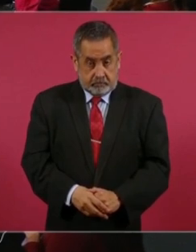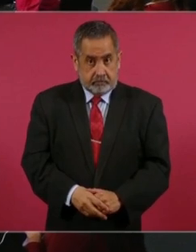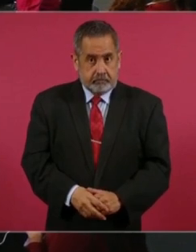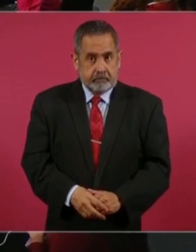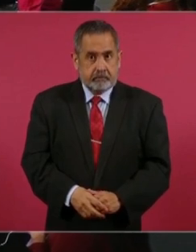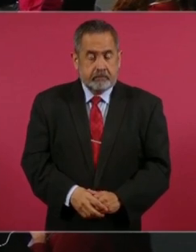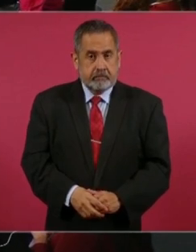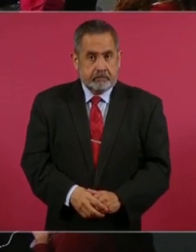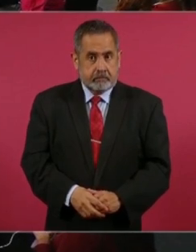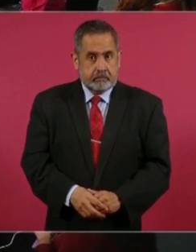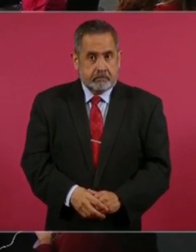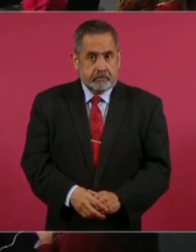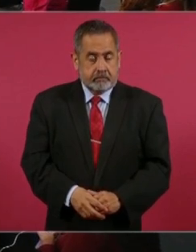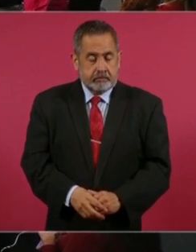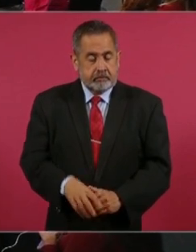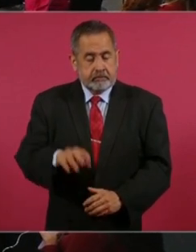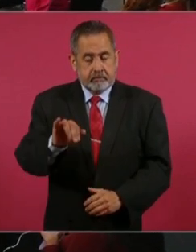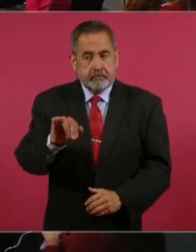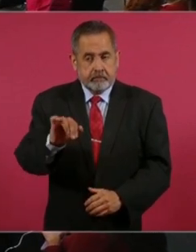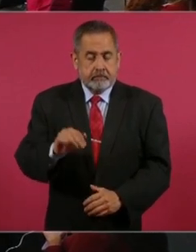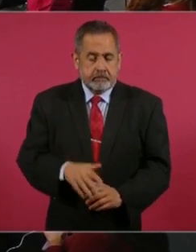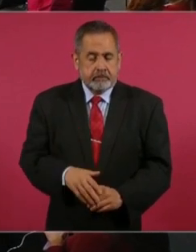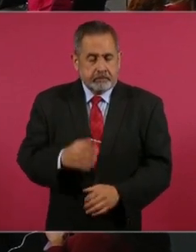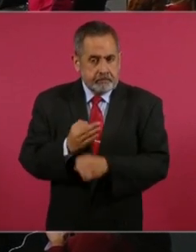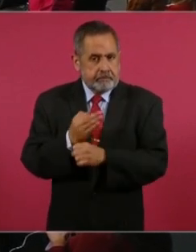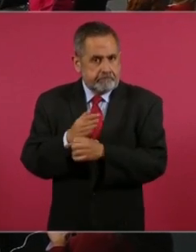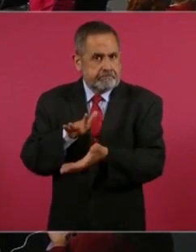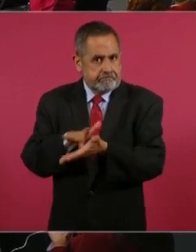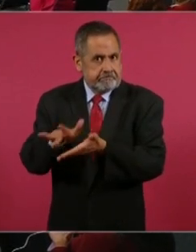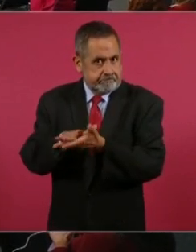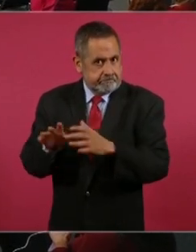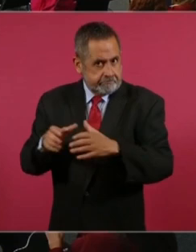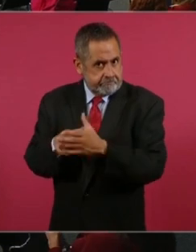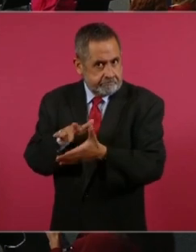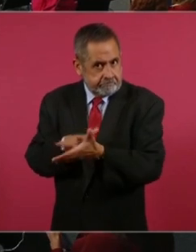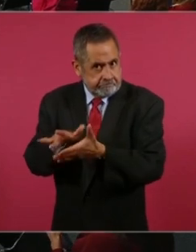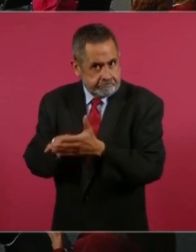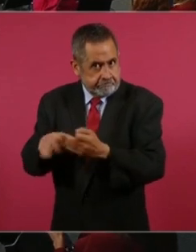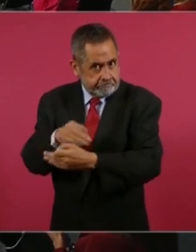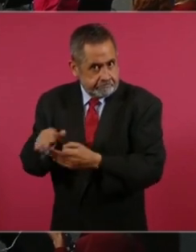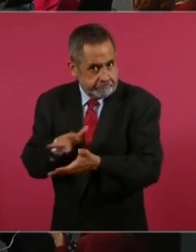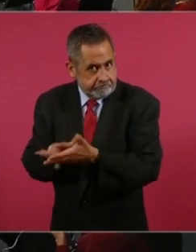protección de los aspirantes. De sí, sí, estamos apoyando nosotros a todos.